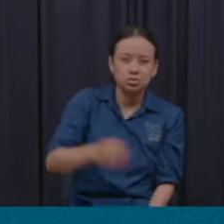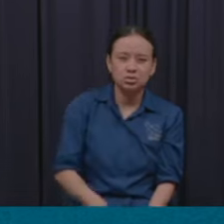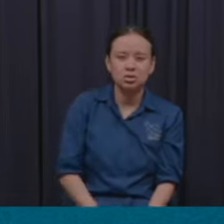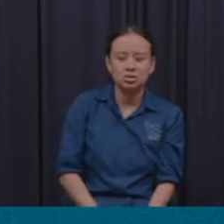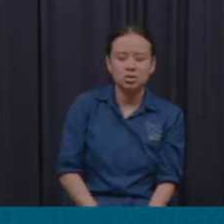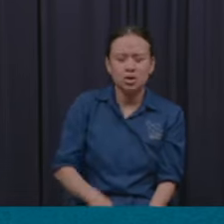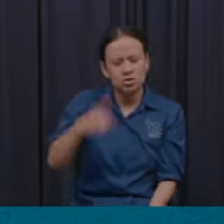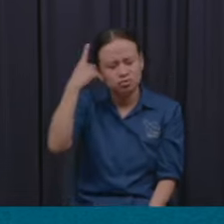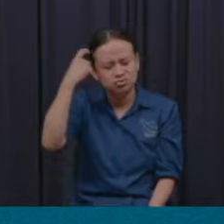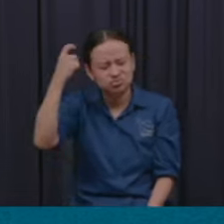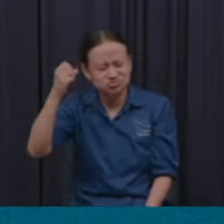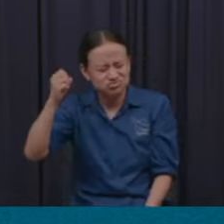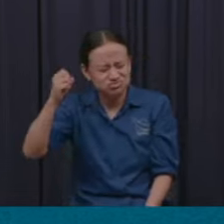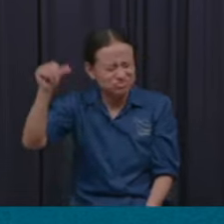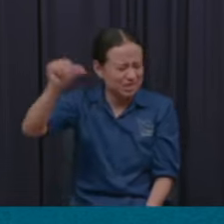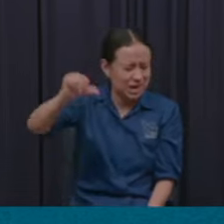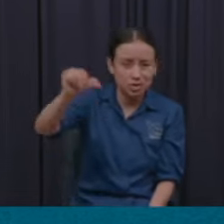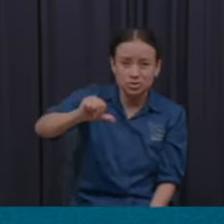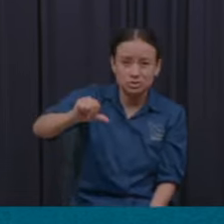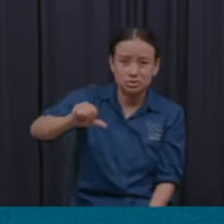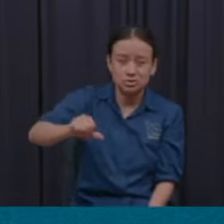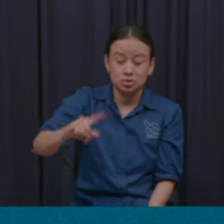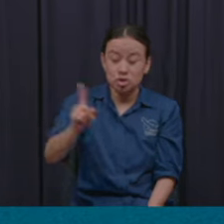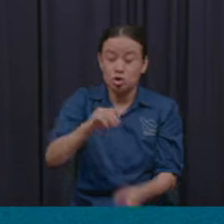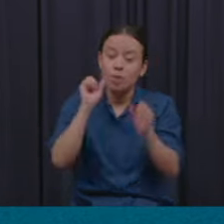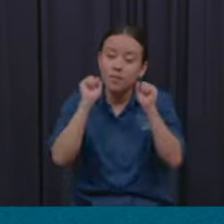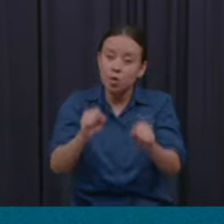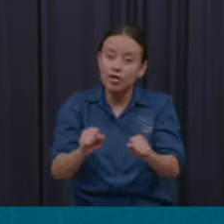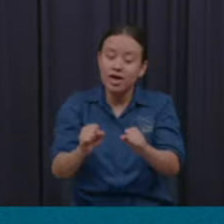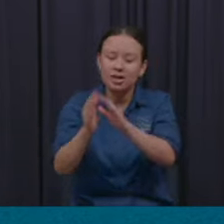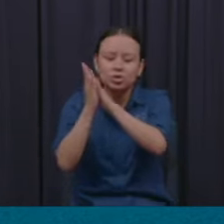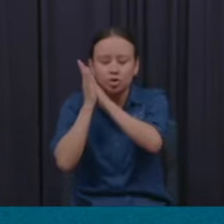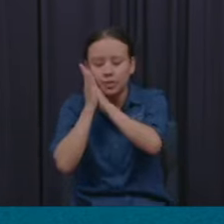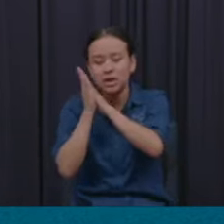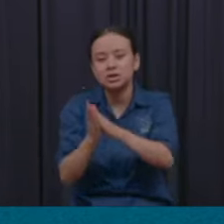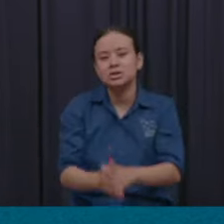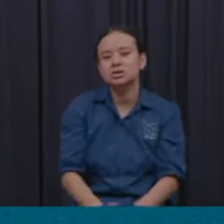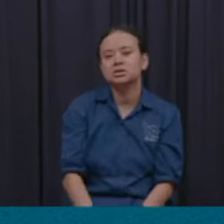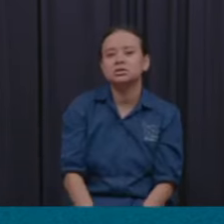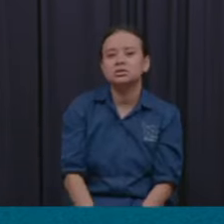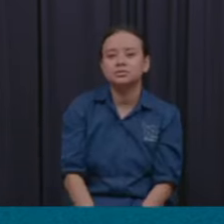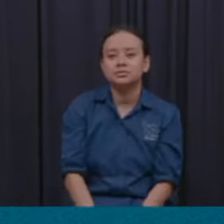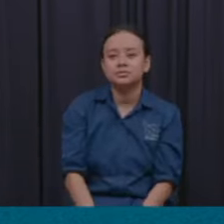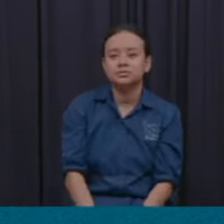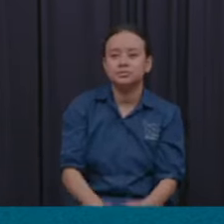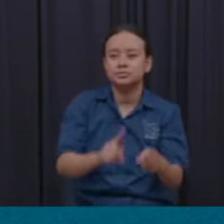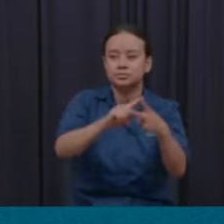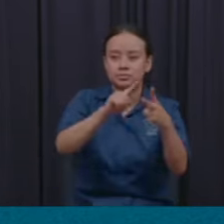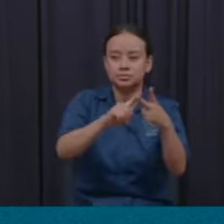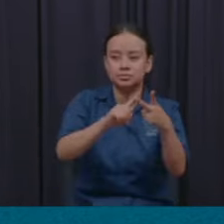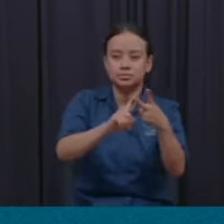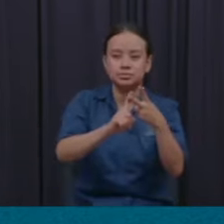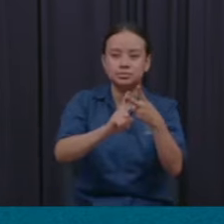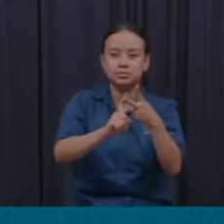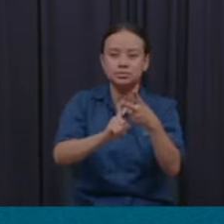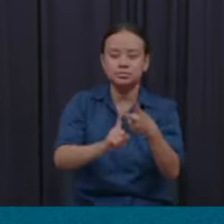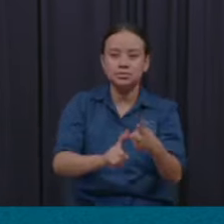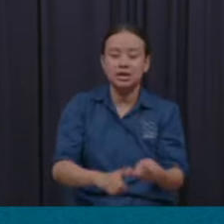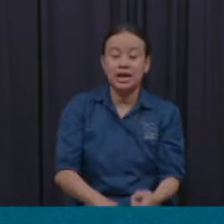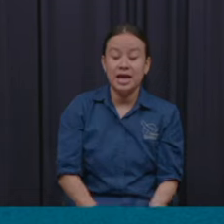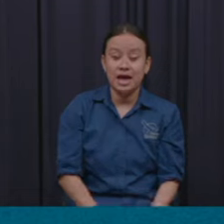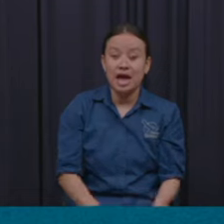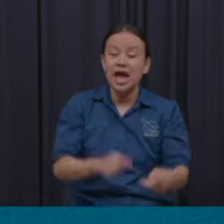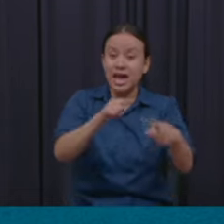pesadillas, insomnio, esa incapacidad para descansar. No quiero que todo lo vea como un demonio. Yo estoy haciendo